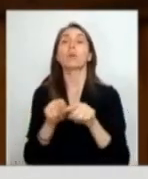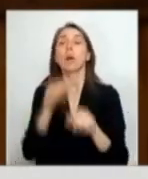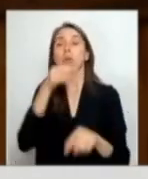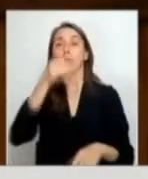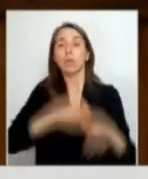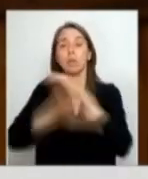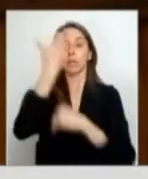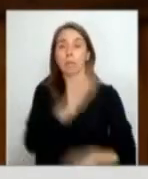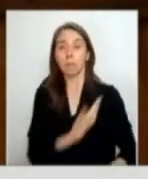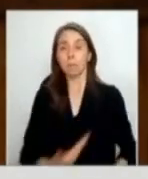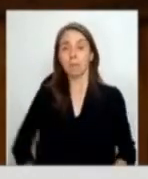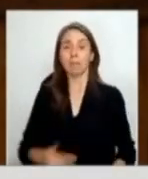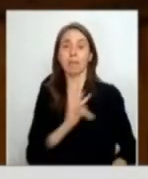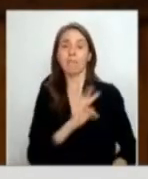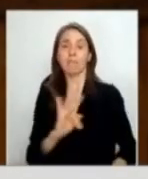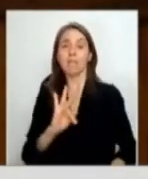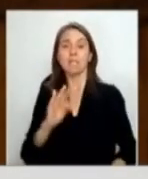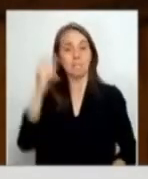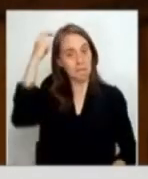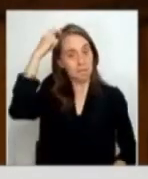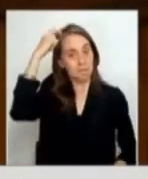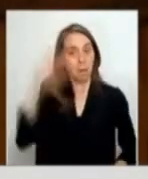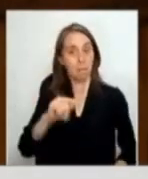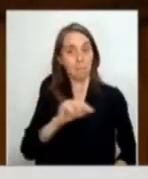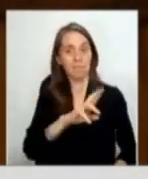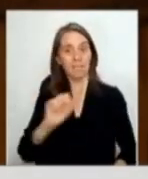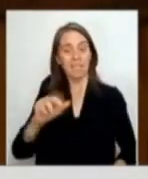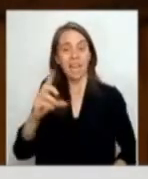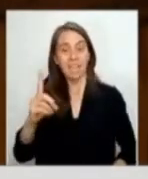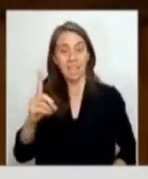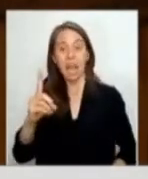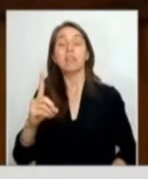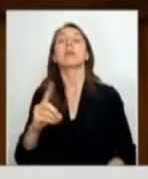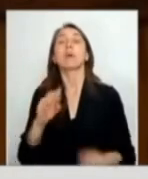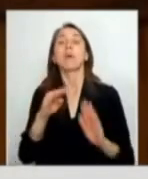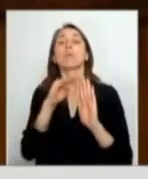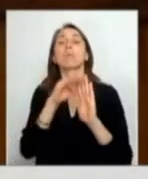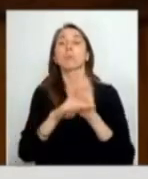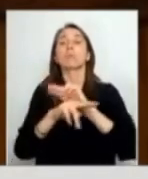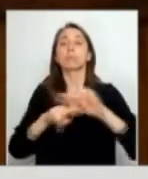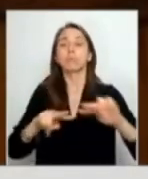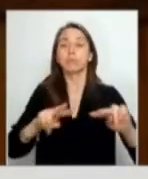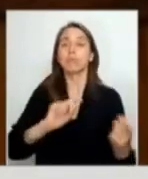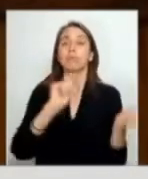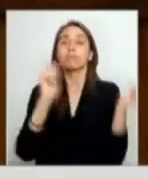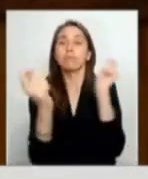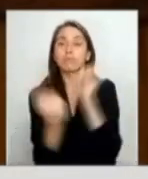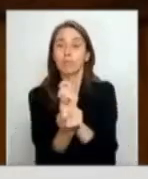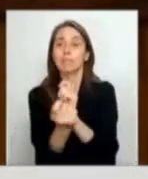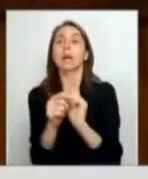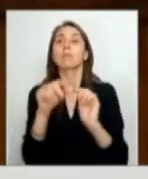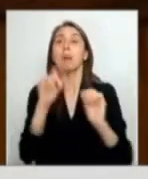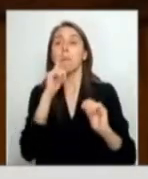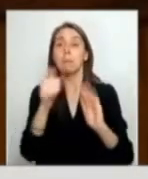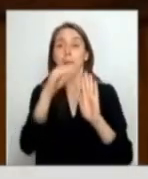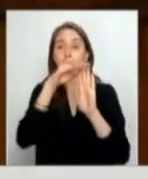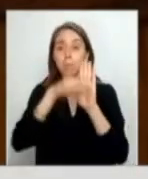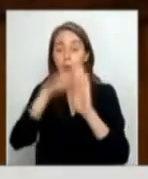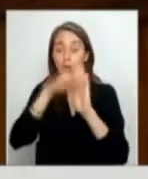Mitterrand. Y para tener éxito en el programa hay que destrabar y construir